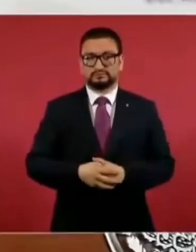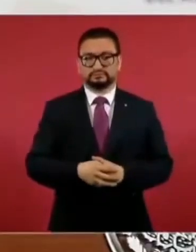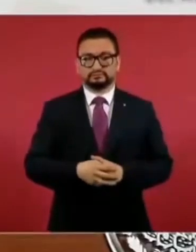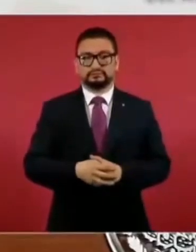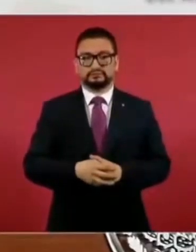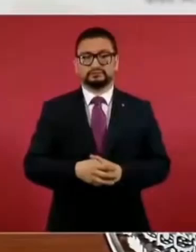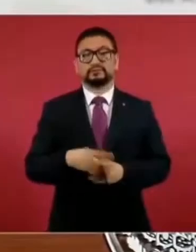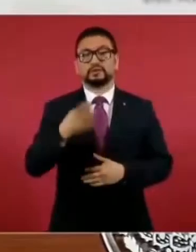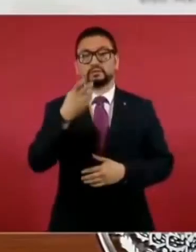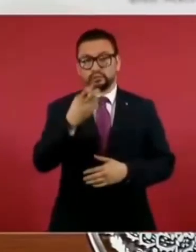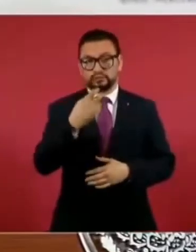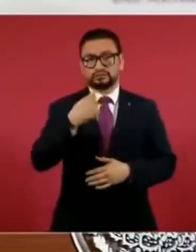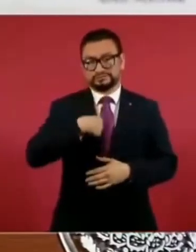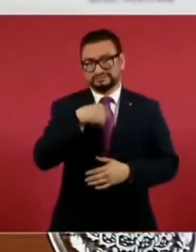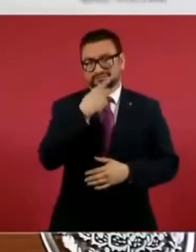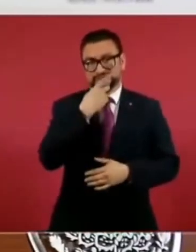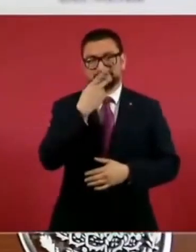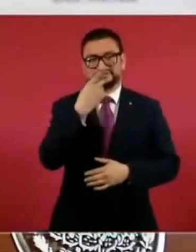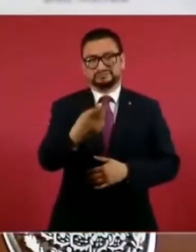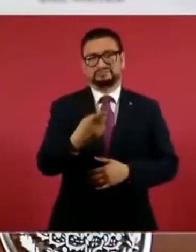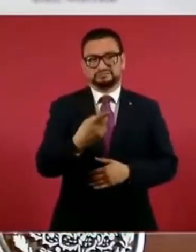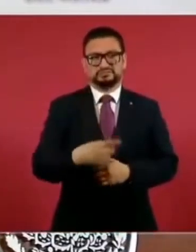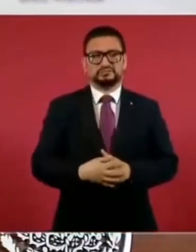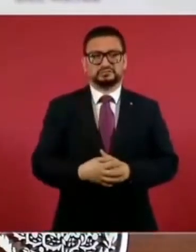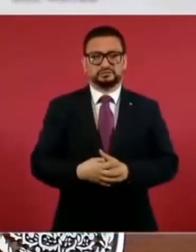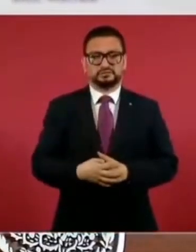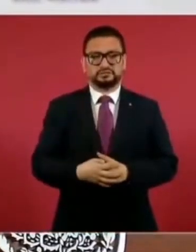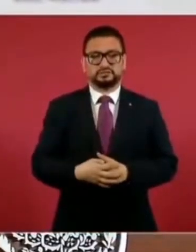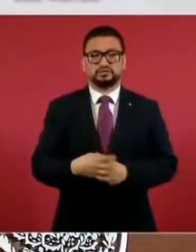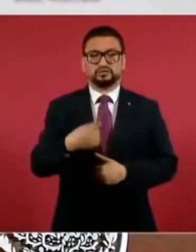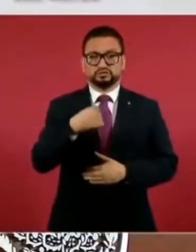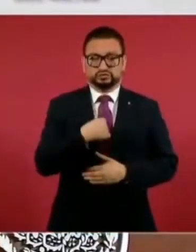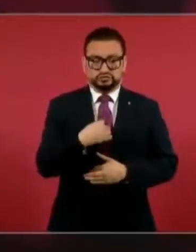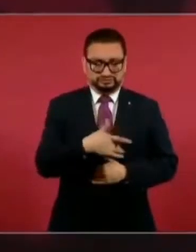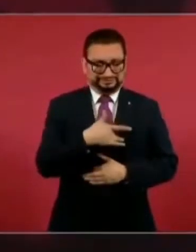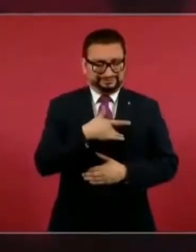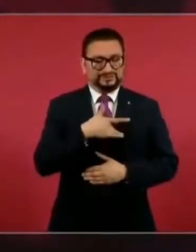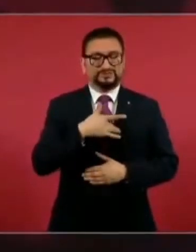tengo que decir que soy un afortunado